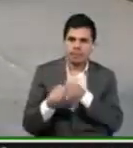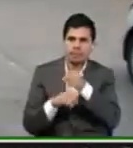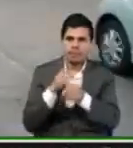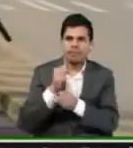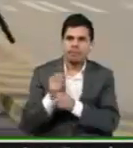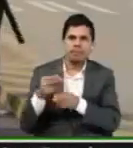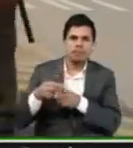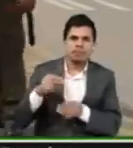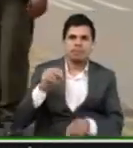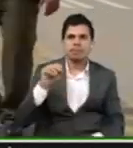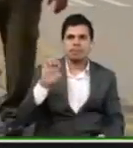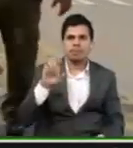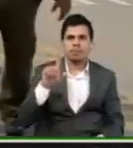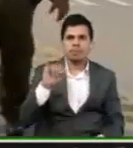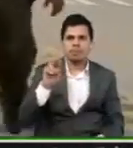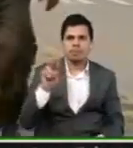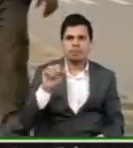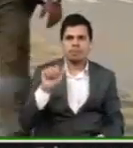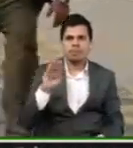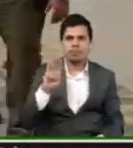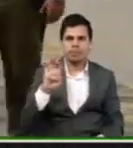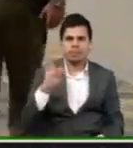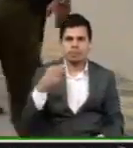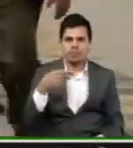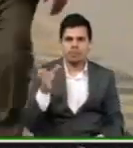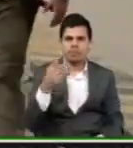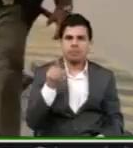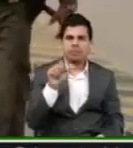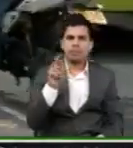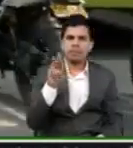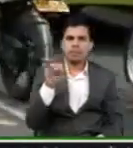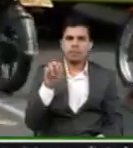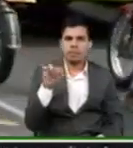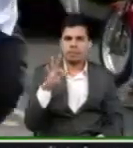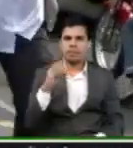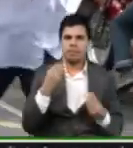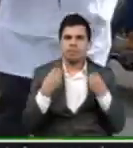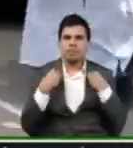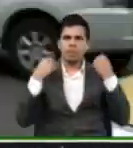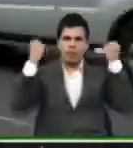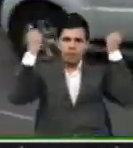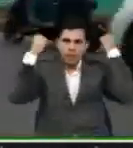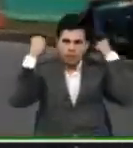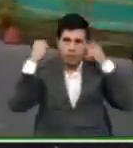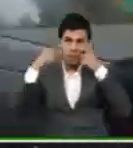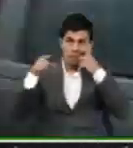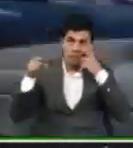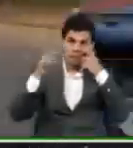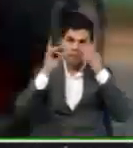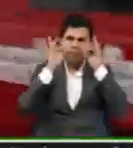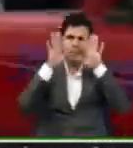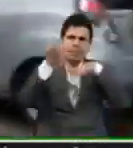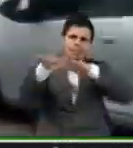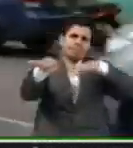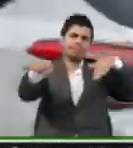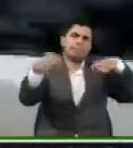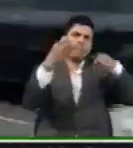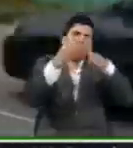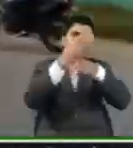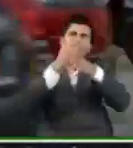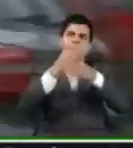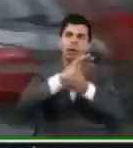fue identificada como Elizabeth Sarmiento ua y residía en pie de cuesta Santander el accidente generó un enorme trancón que llegó hasta el sector de